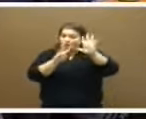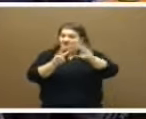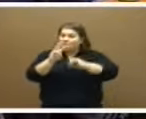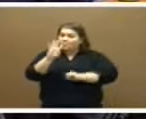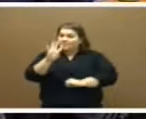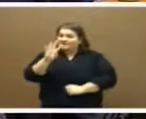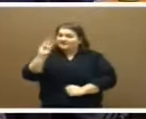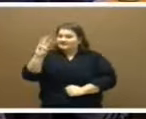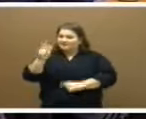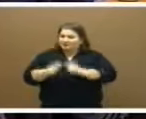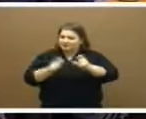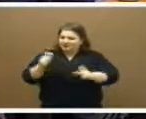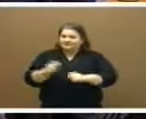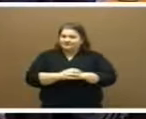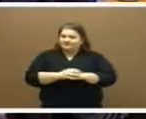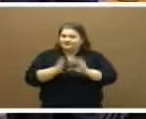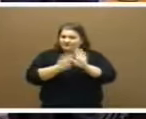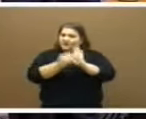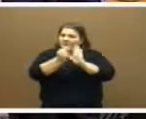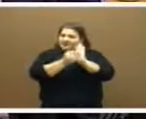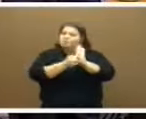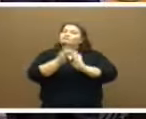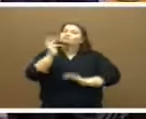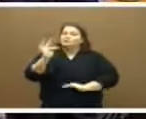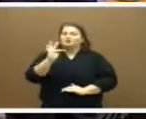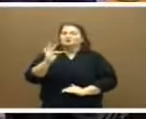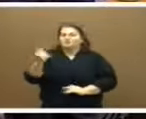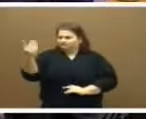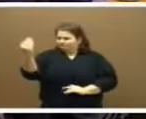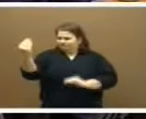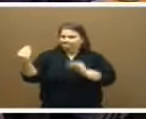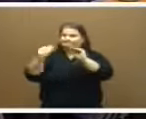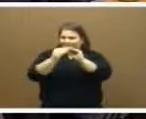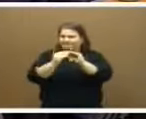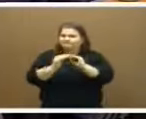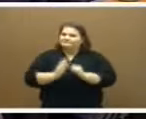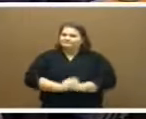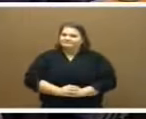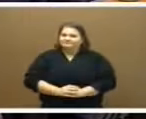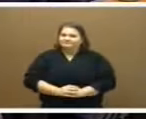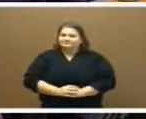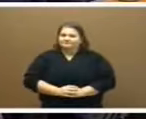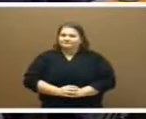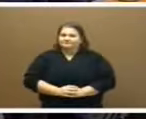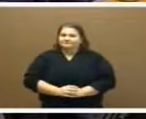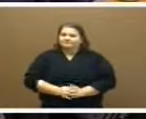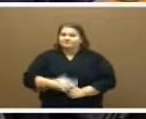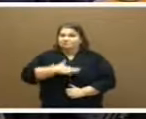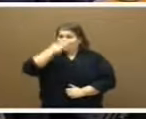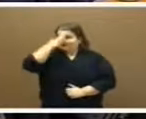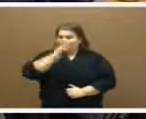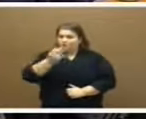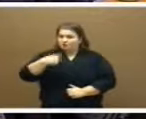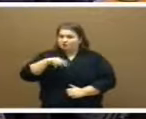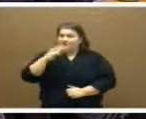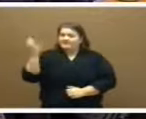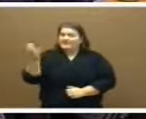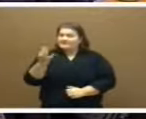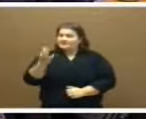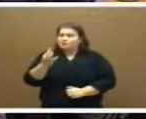1.843 personas es un dato positivo. Lo compartimos. Vaya por delante. Creo que también deberíamos